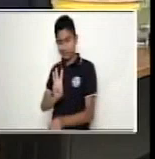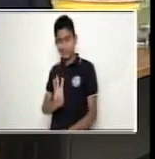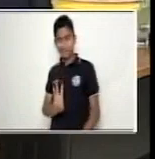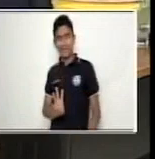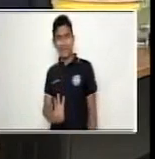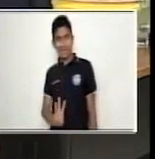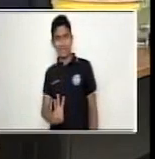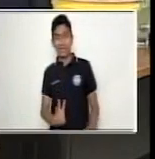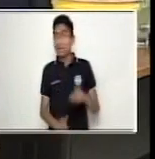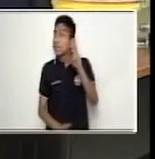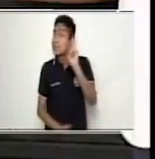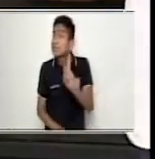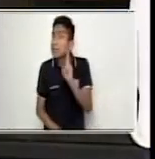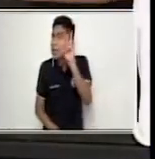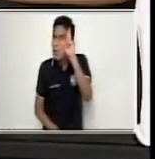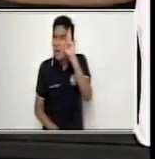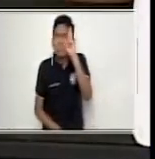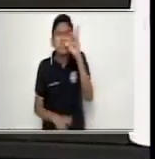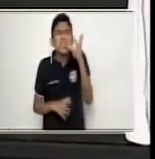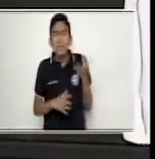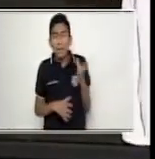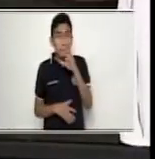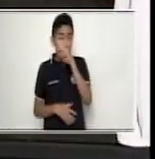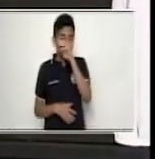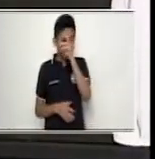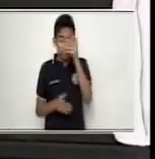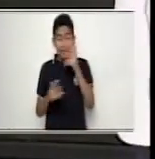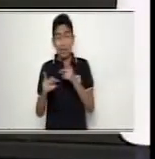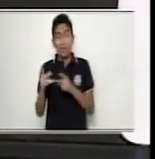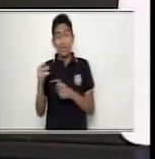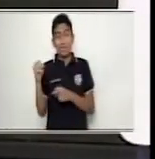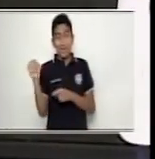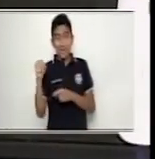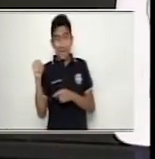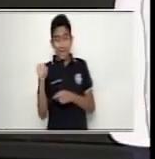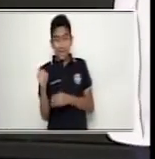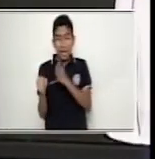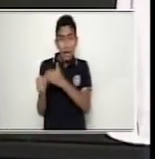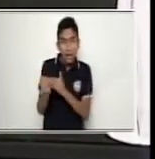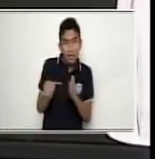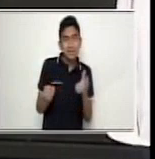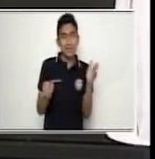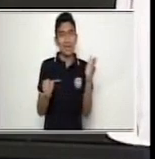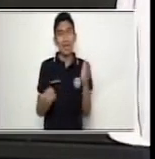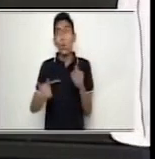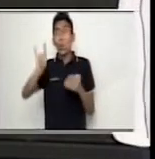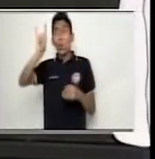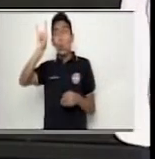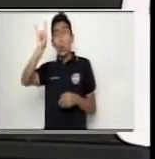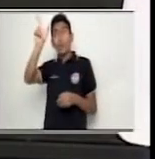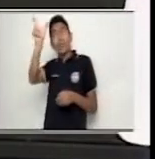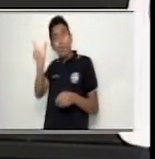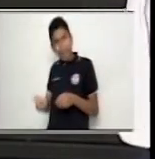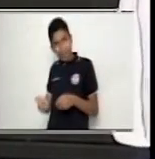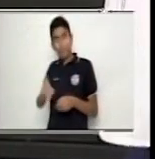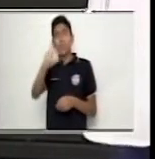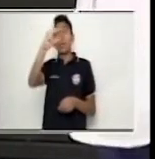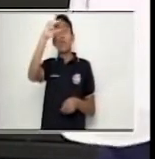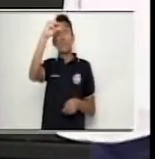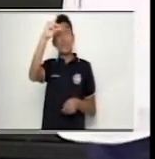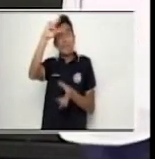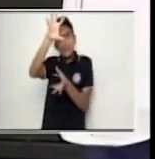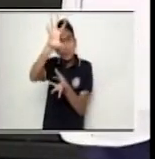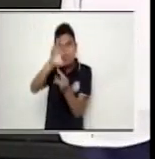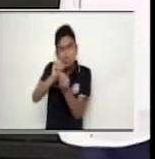Siempre recuerda que se debe restar de derecha a izquierda. Unidad bajo unidad,